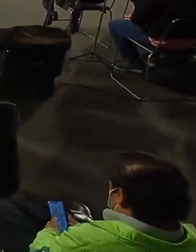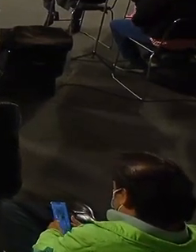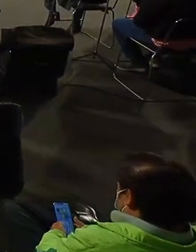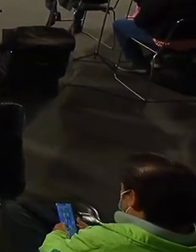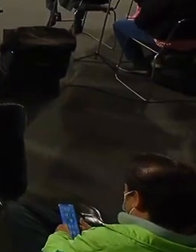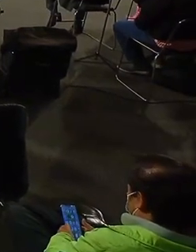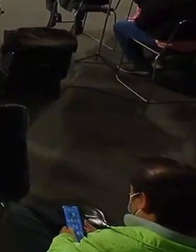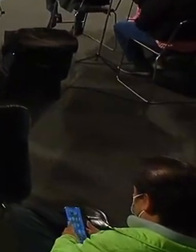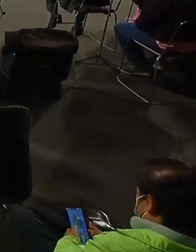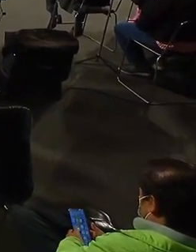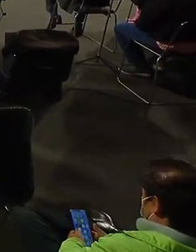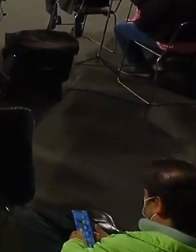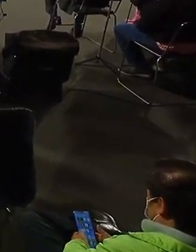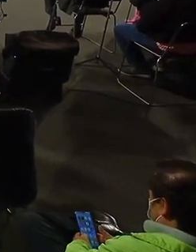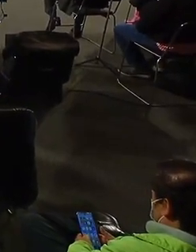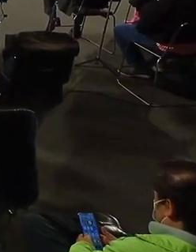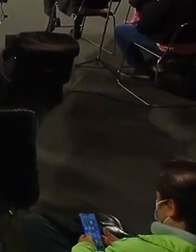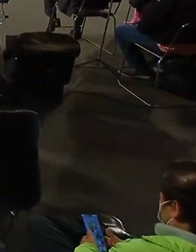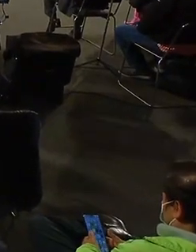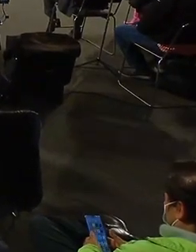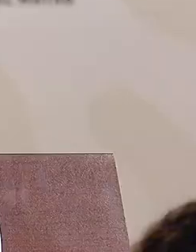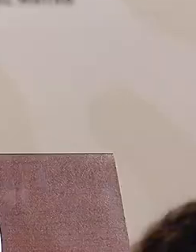Pero hay una gráfica